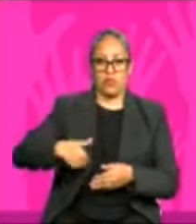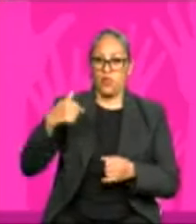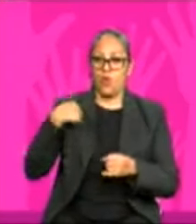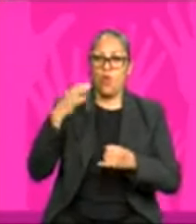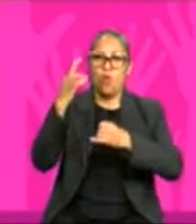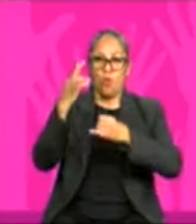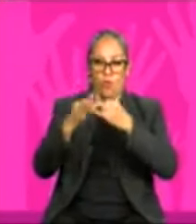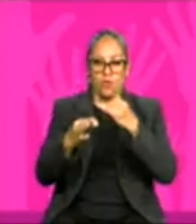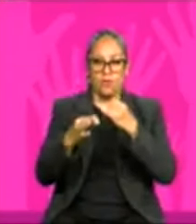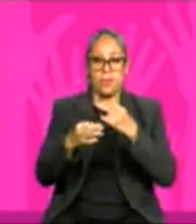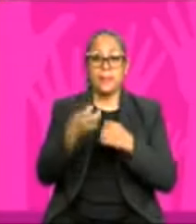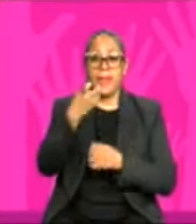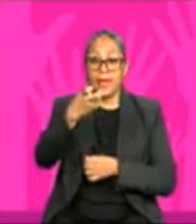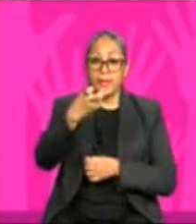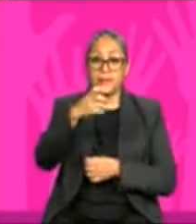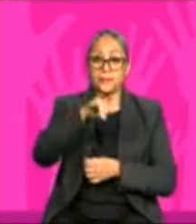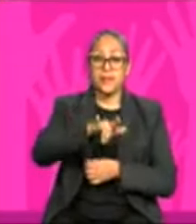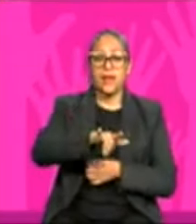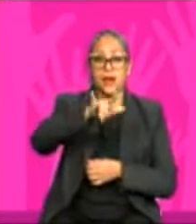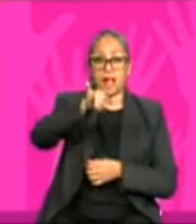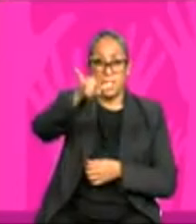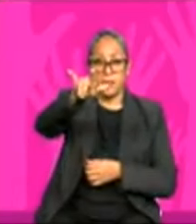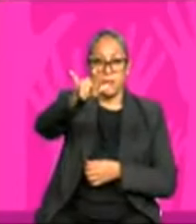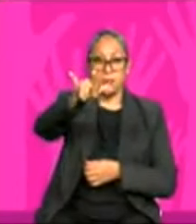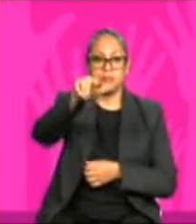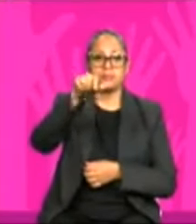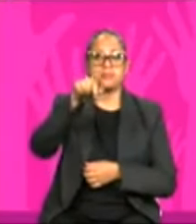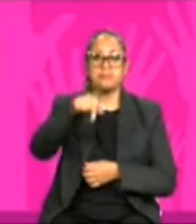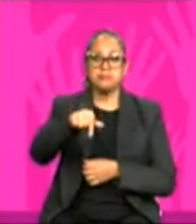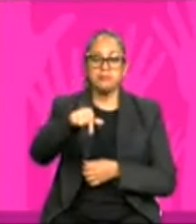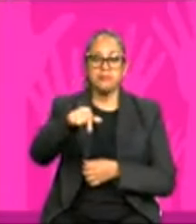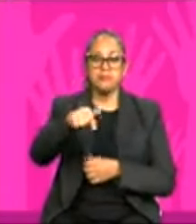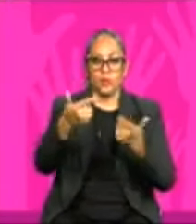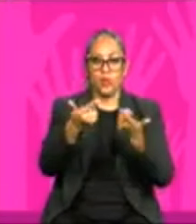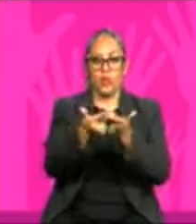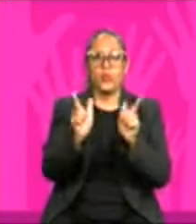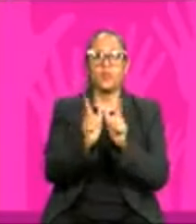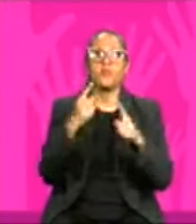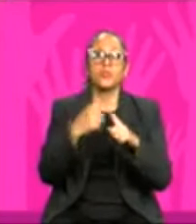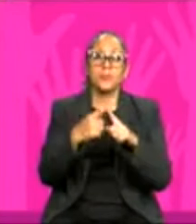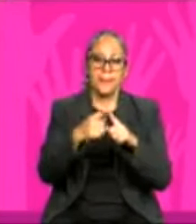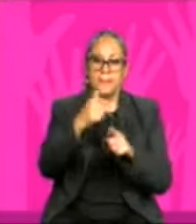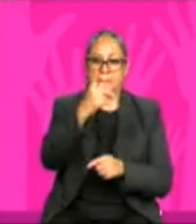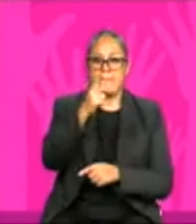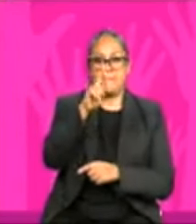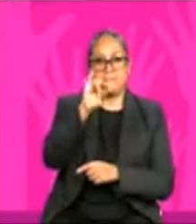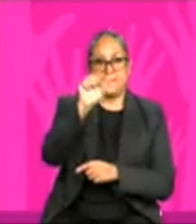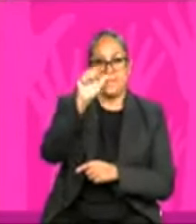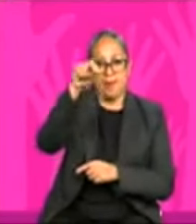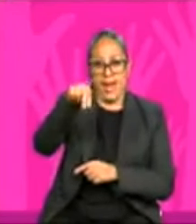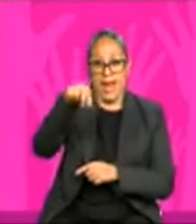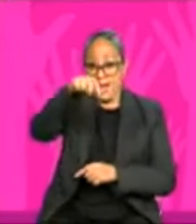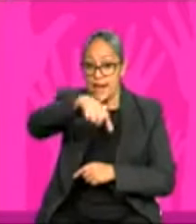sorteo. Un avión que el partido del PRIAN